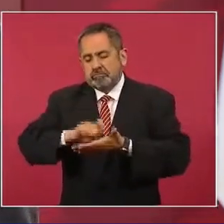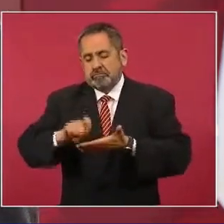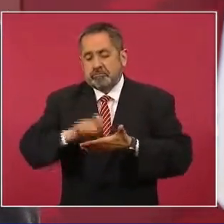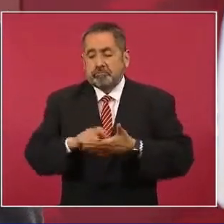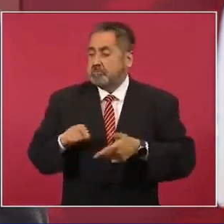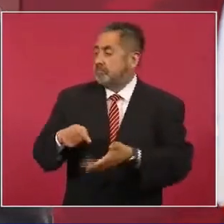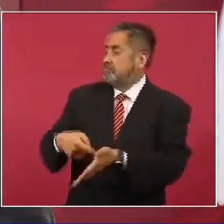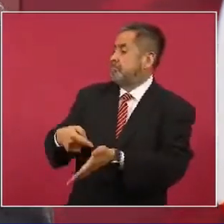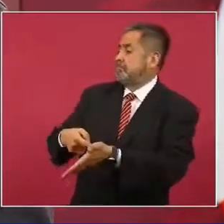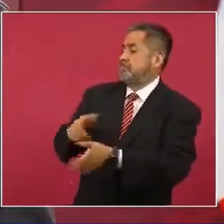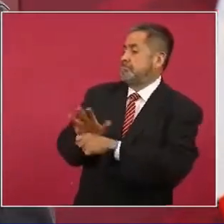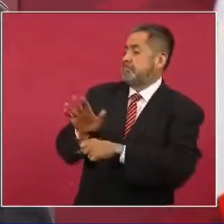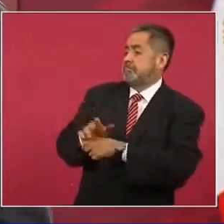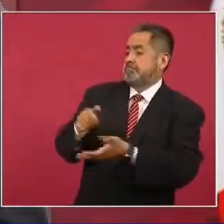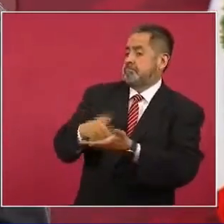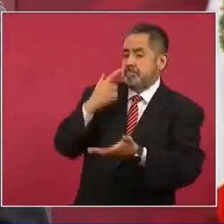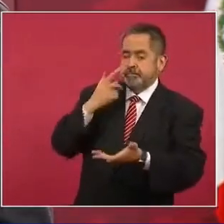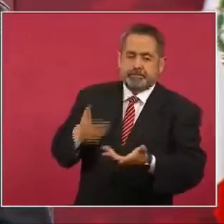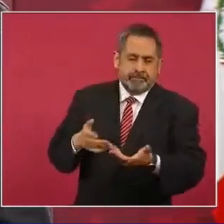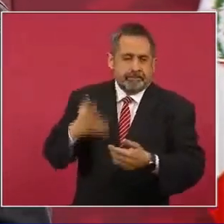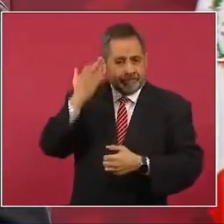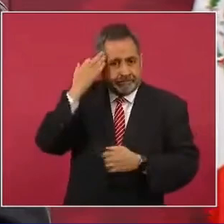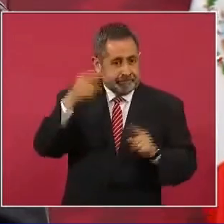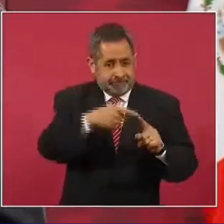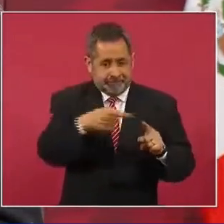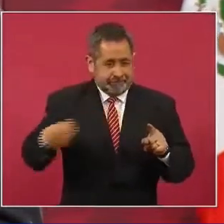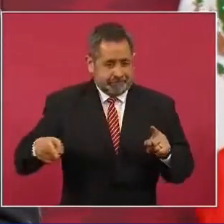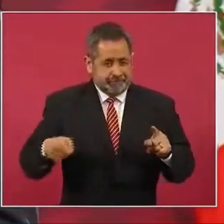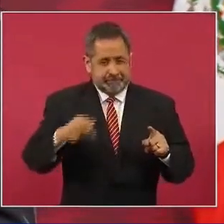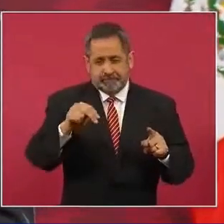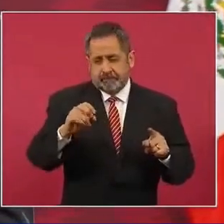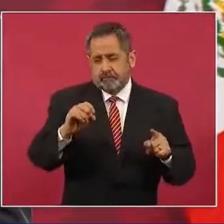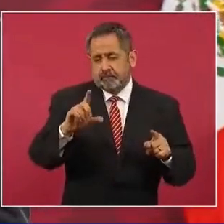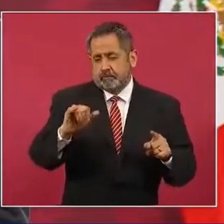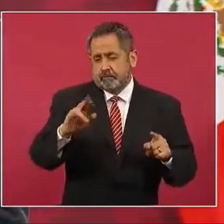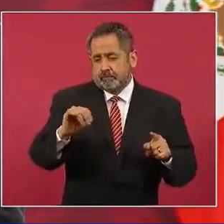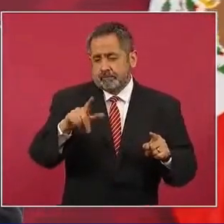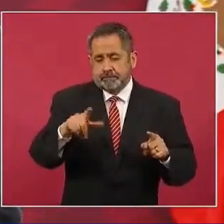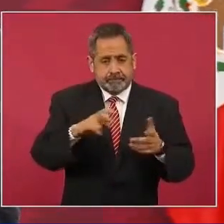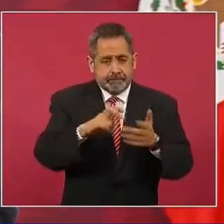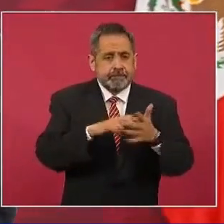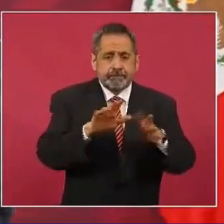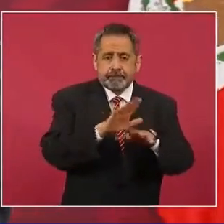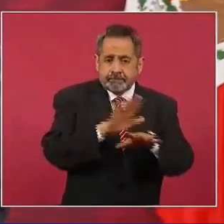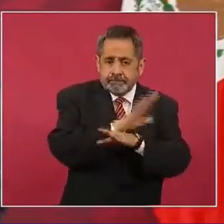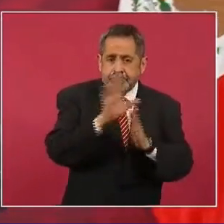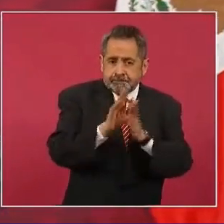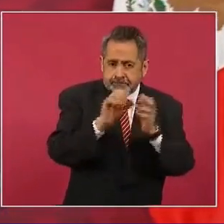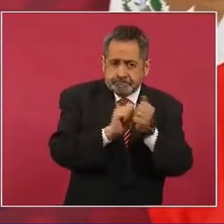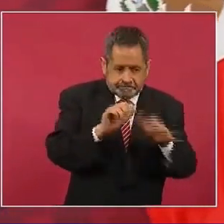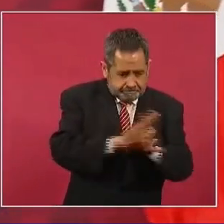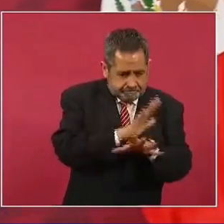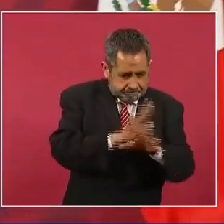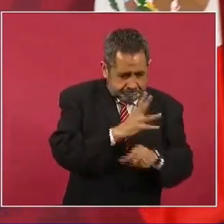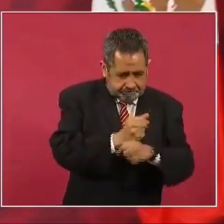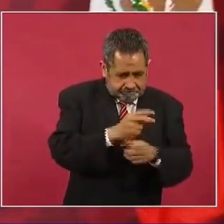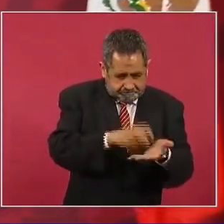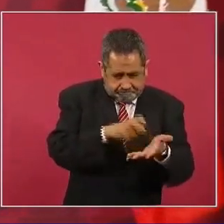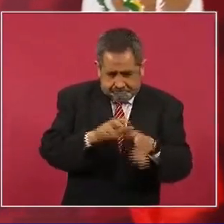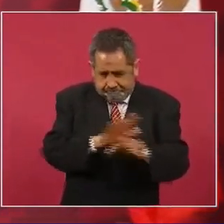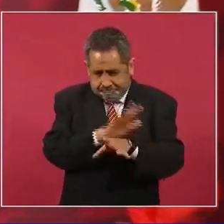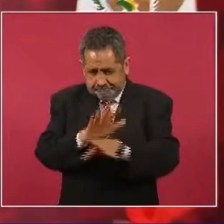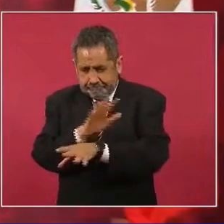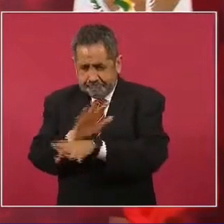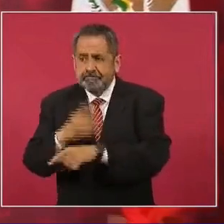porque durante todo el periodo neoliberal reformaron la Constitución y las leyes con ese propósito